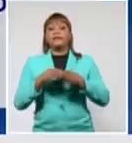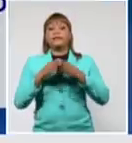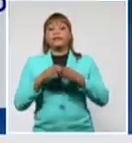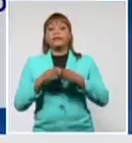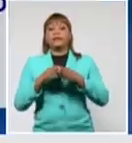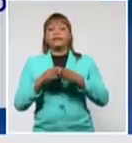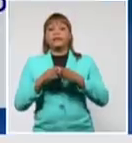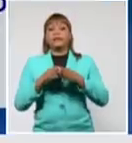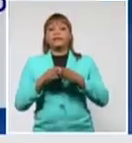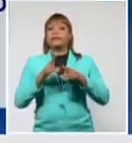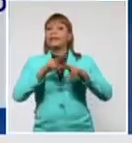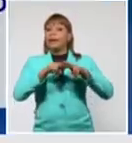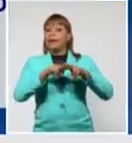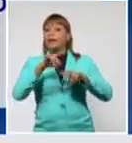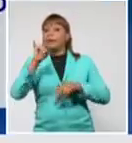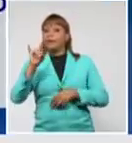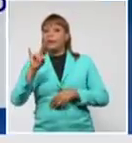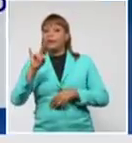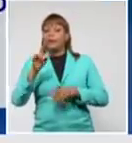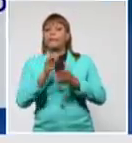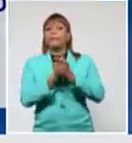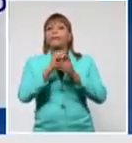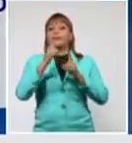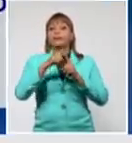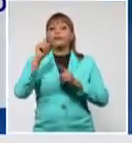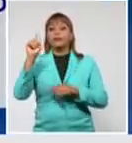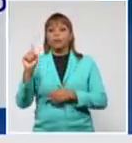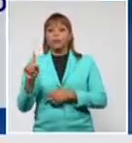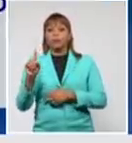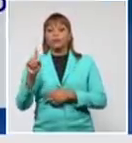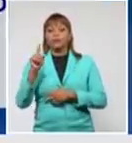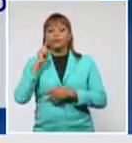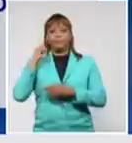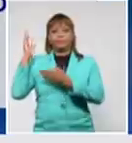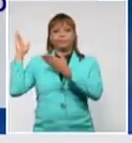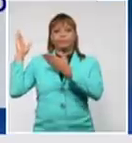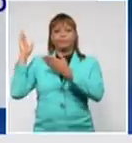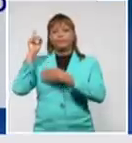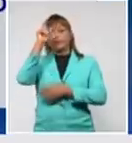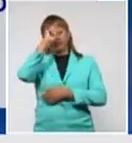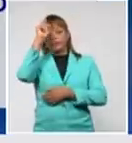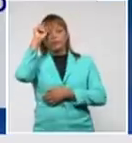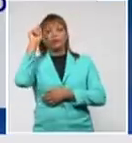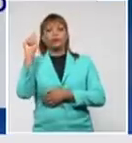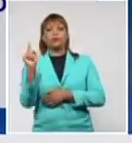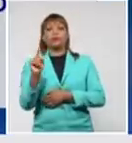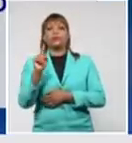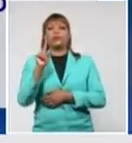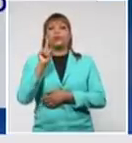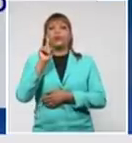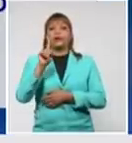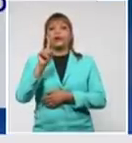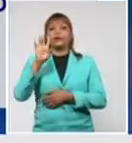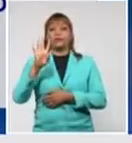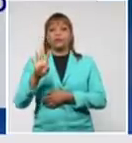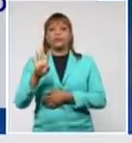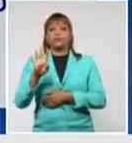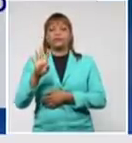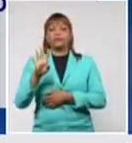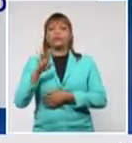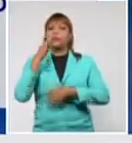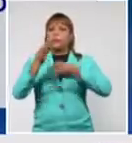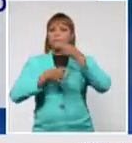La Habana 9, de Matanzas 1, de Santi Espíritus 1, 14, como dije anteriormente,